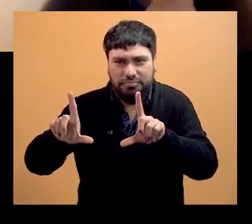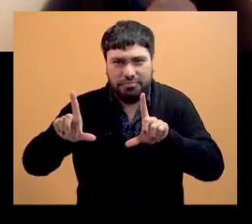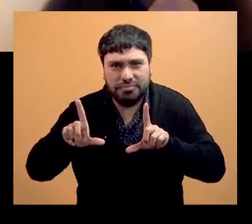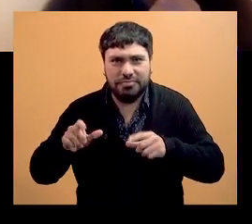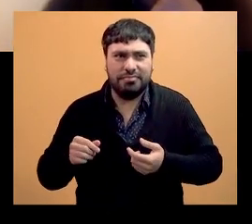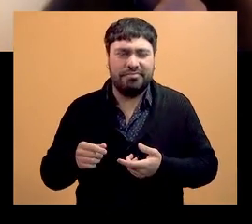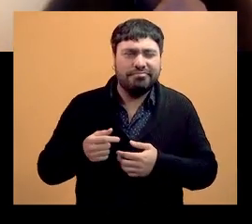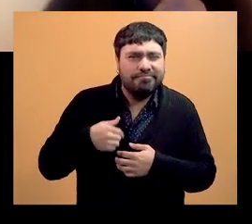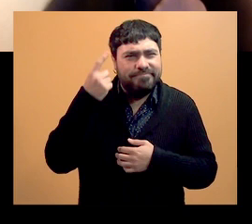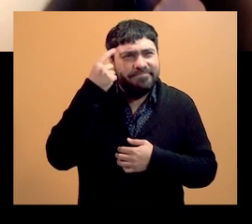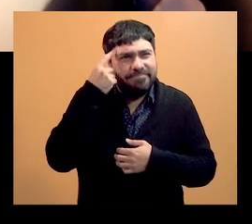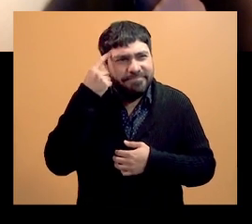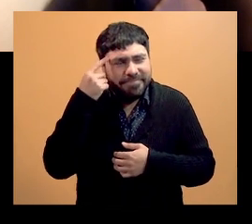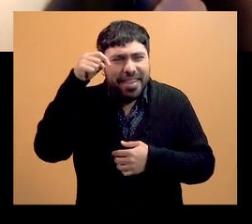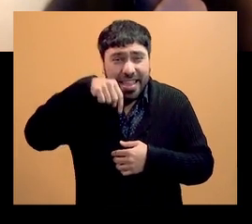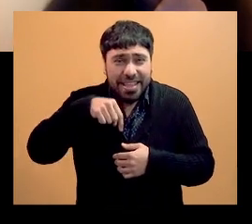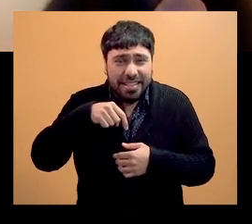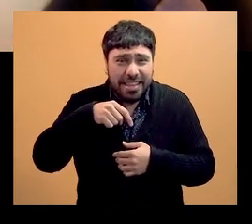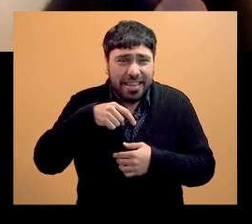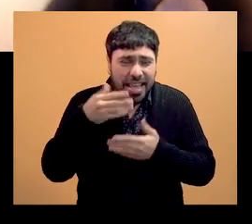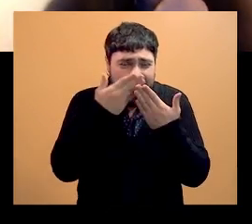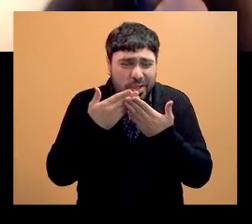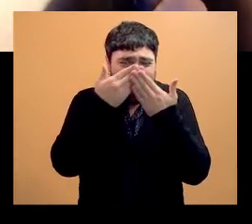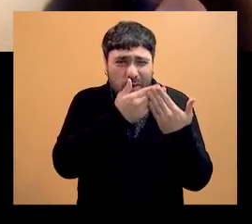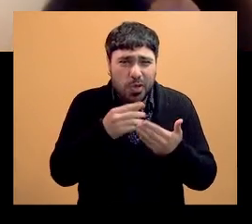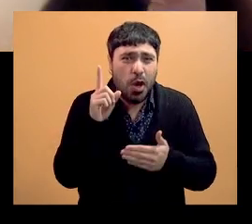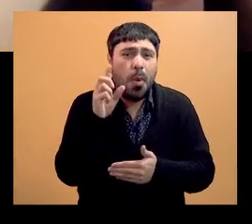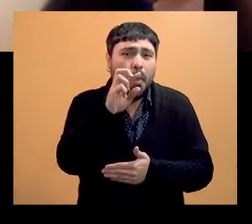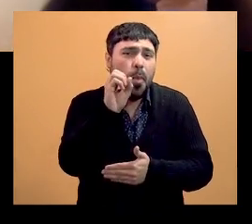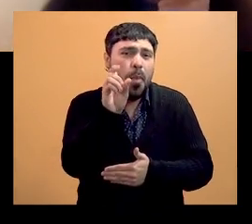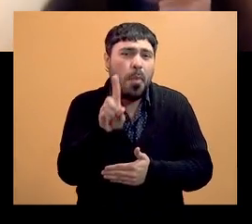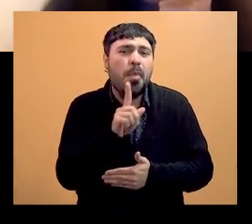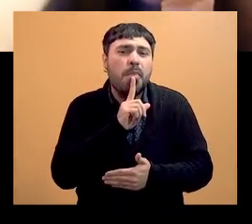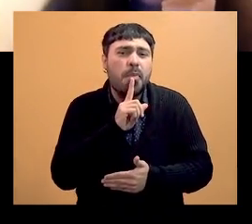del postdoctorado va a ser como lo último y ya ahí deberíamos parar.